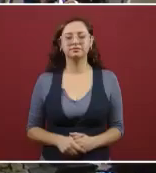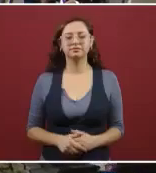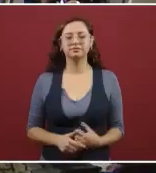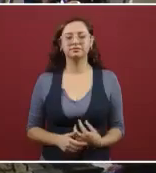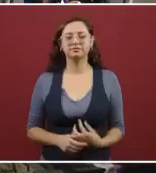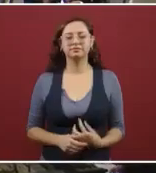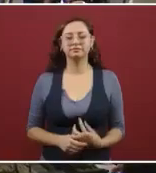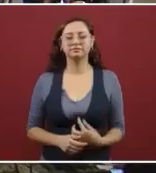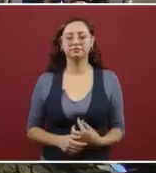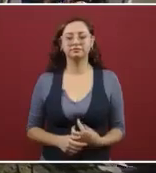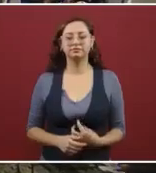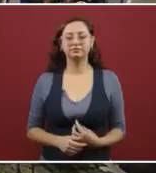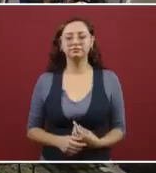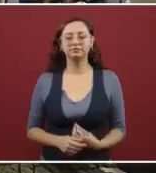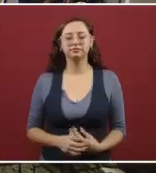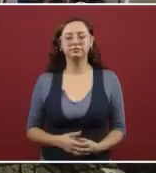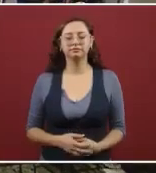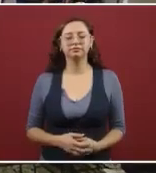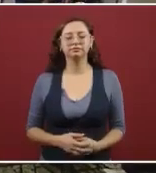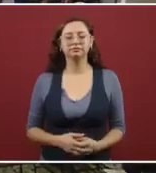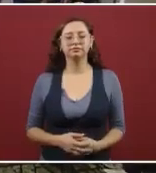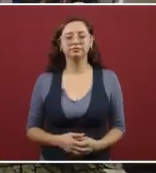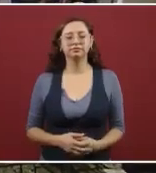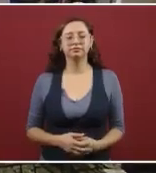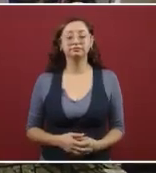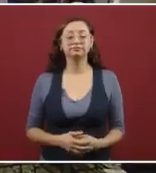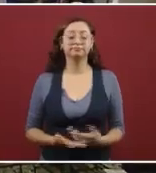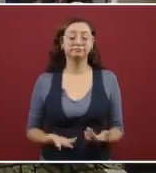vamos a informar